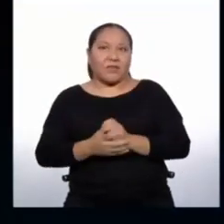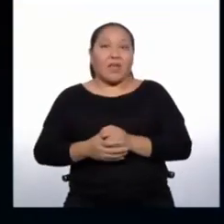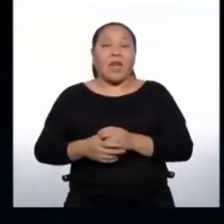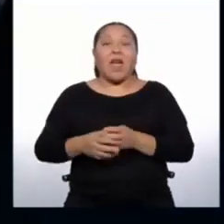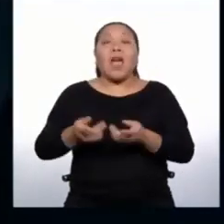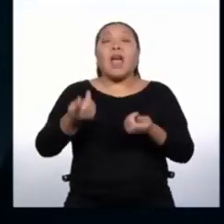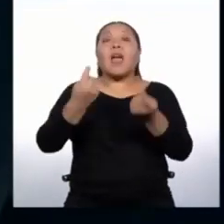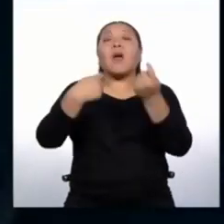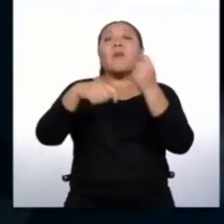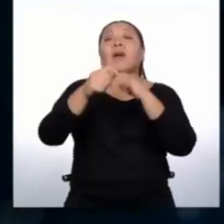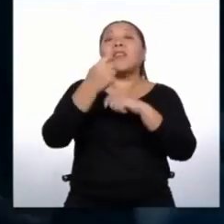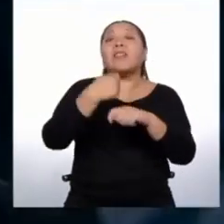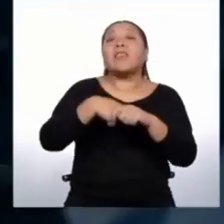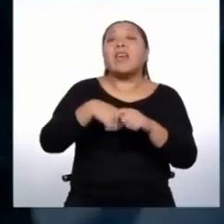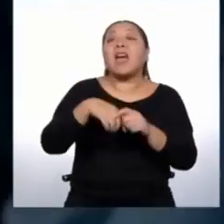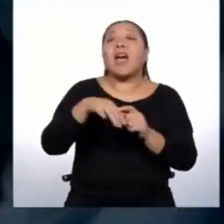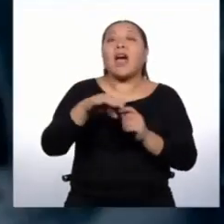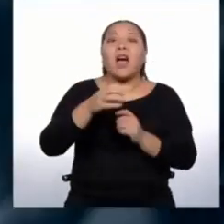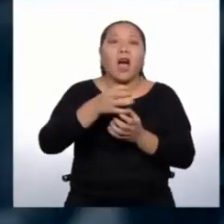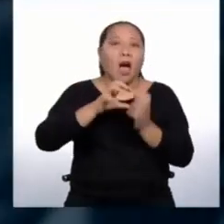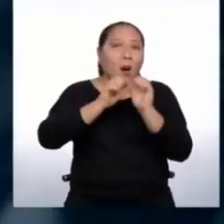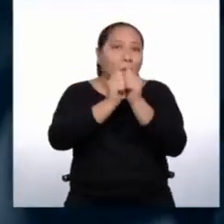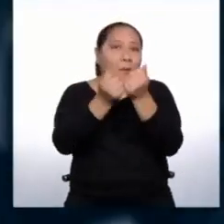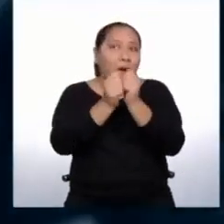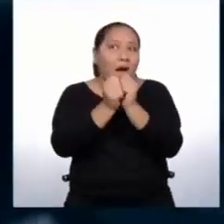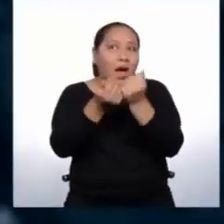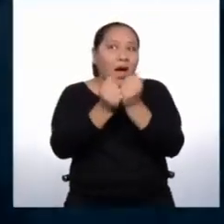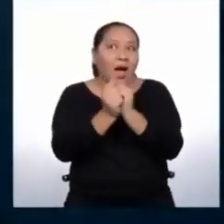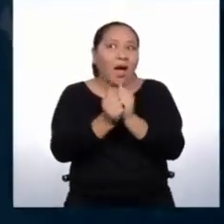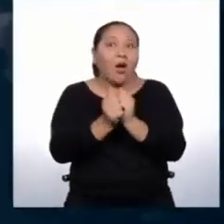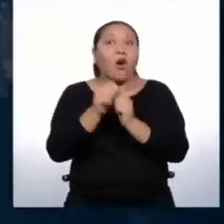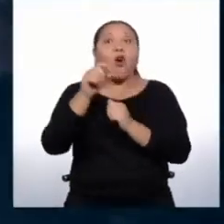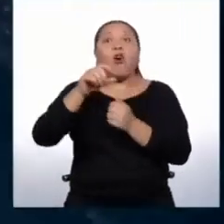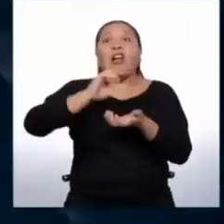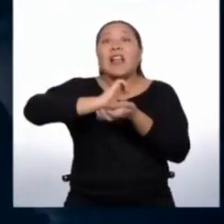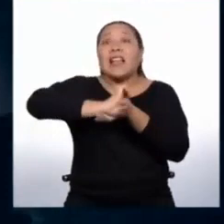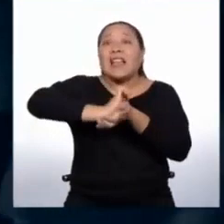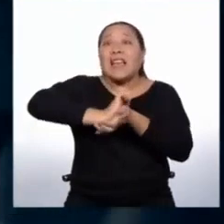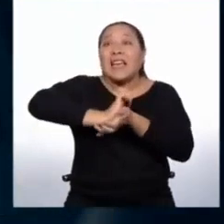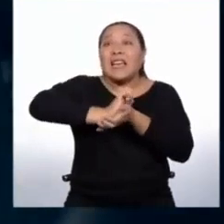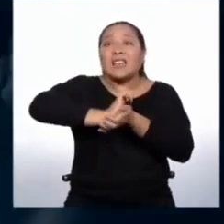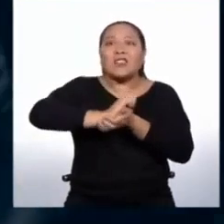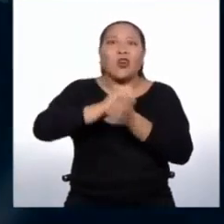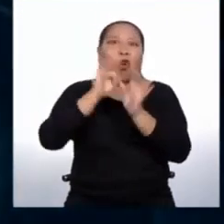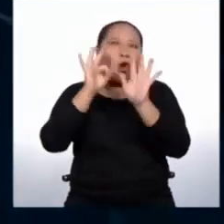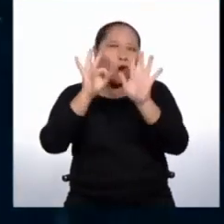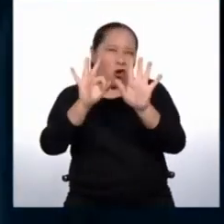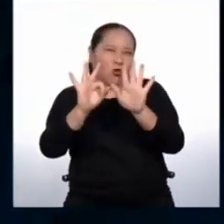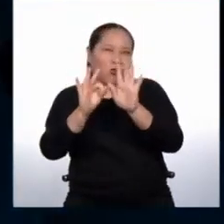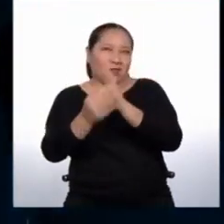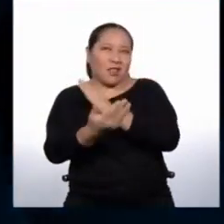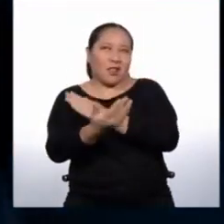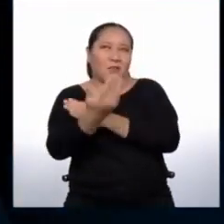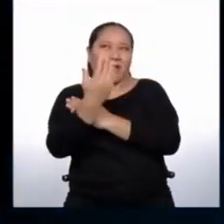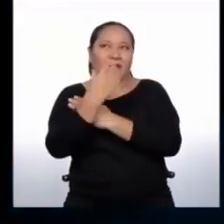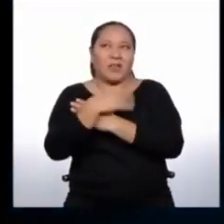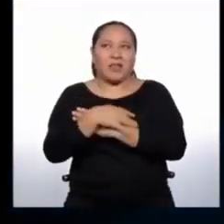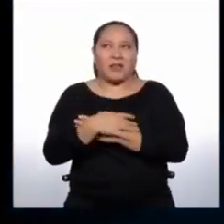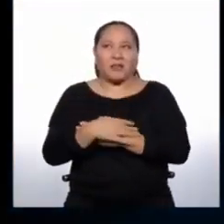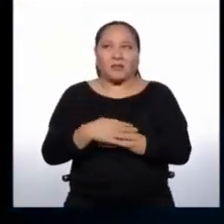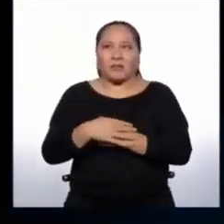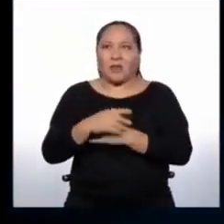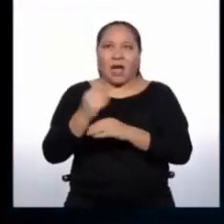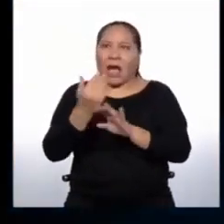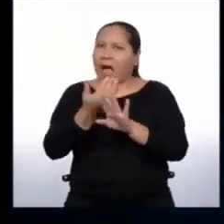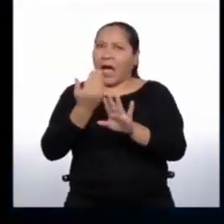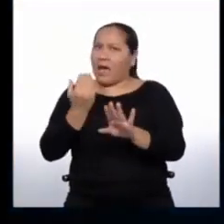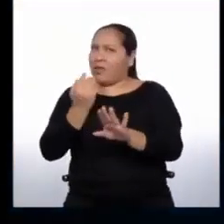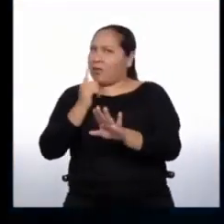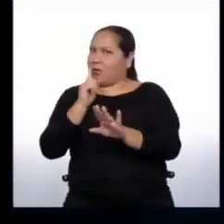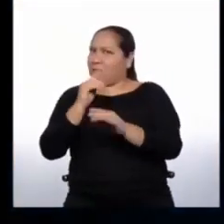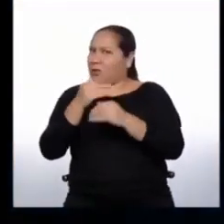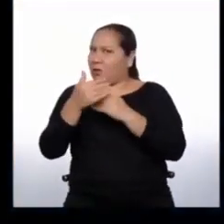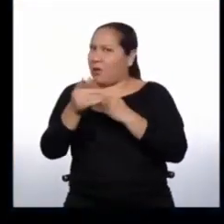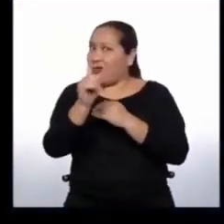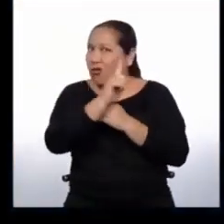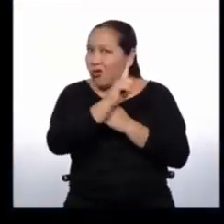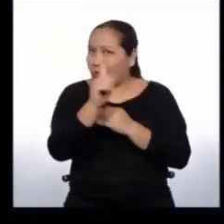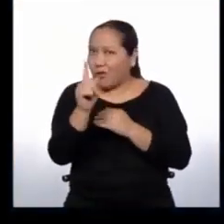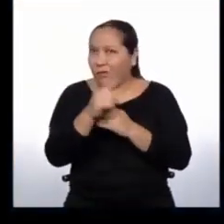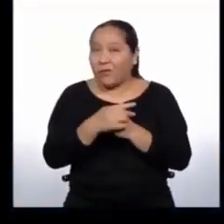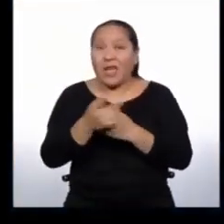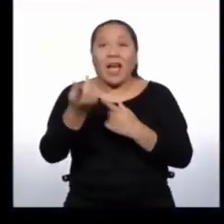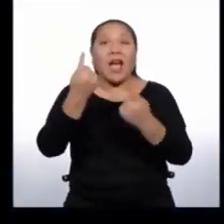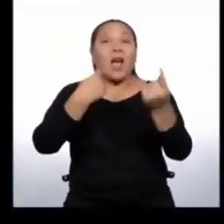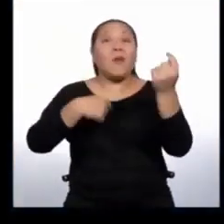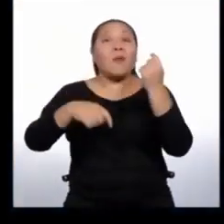leche vinagre que gritaba ¡a la cuajadita! Daban las 8. Ni un minuto más, ni un minuto menos. La vendedora